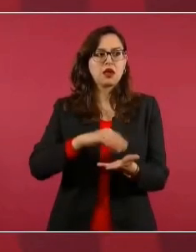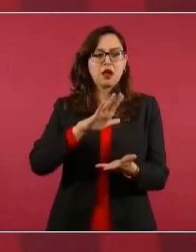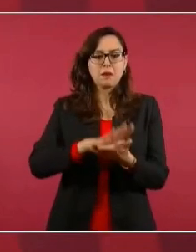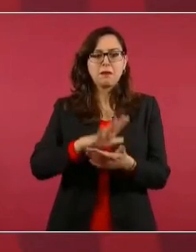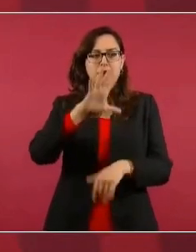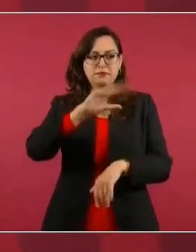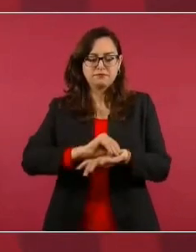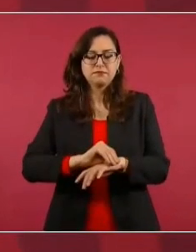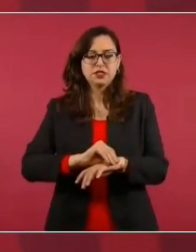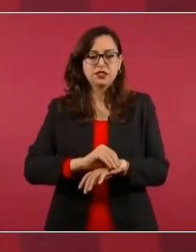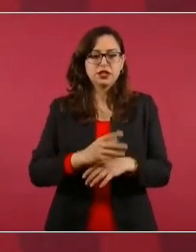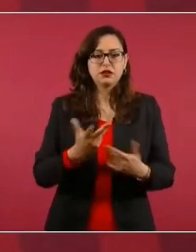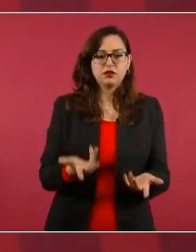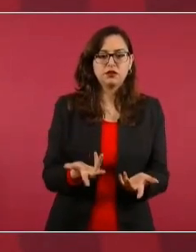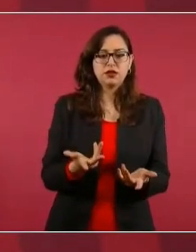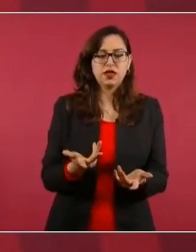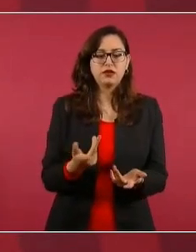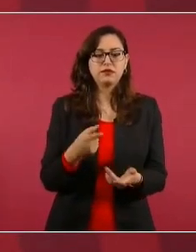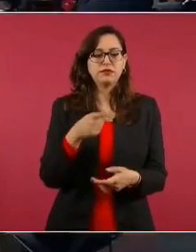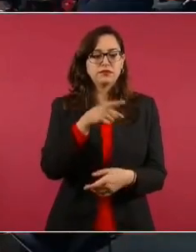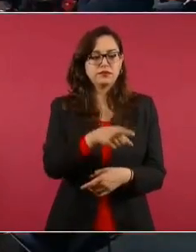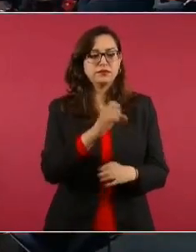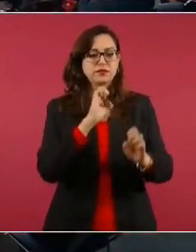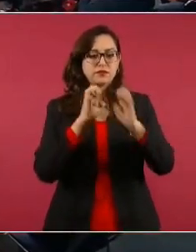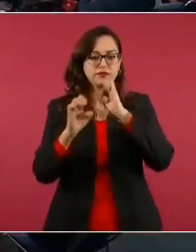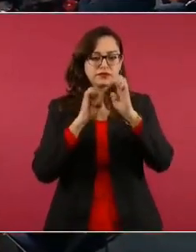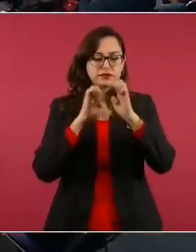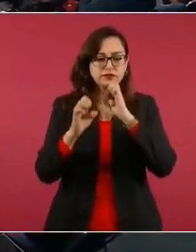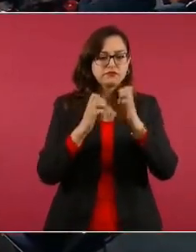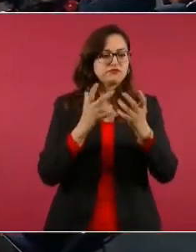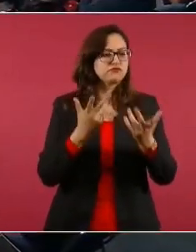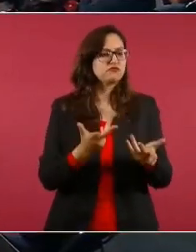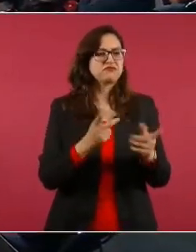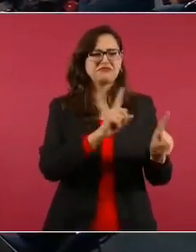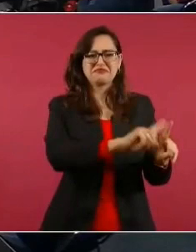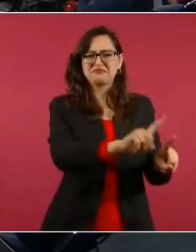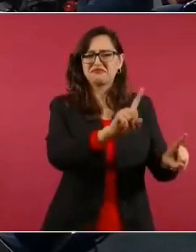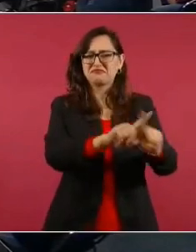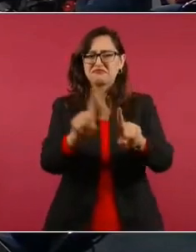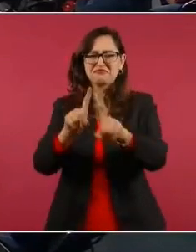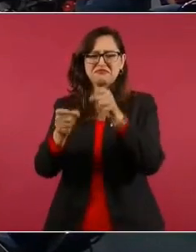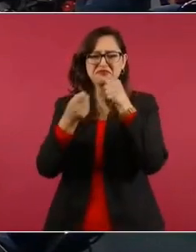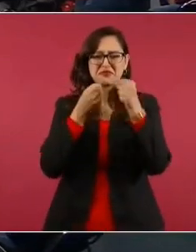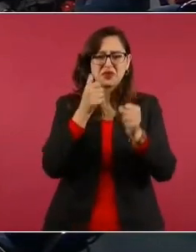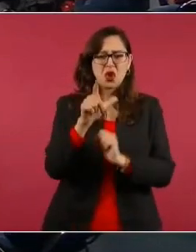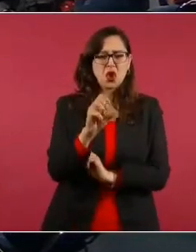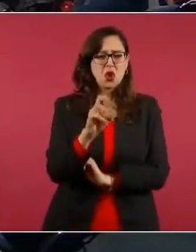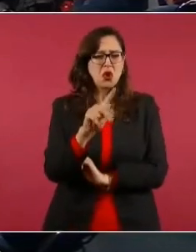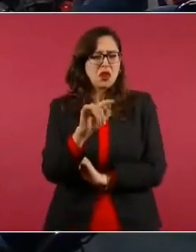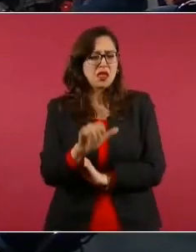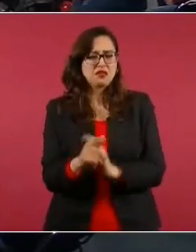dar entrevista. Que se la dé a rompimiento. A cualquiera, sí, sí, de mis